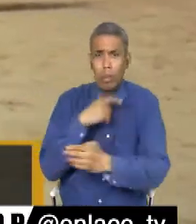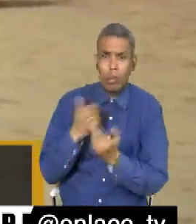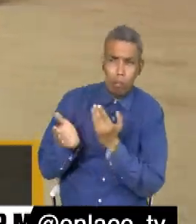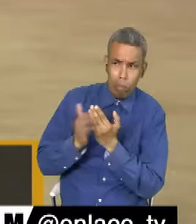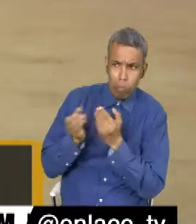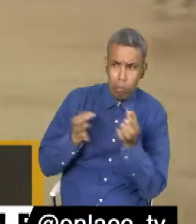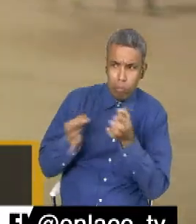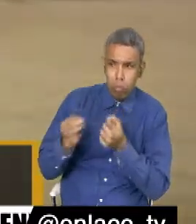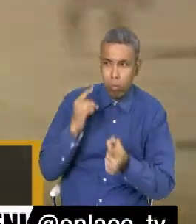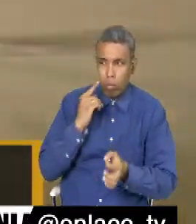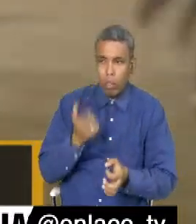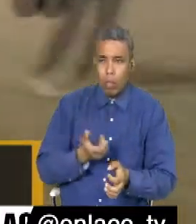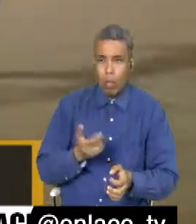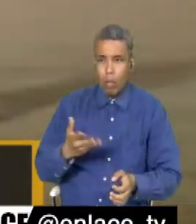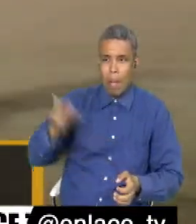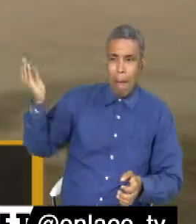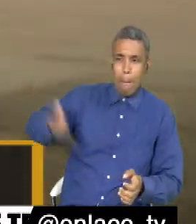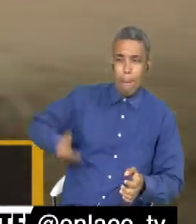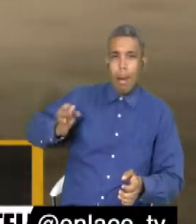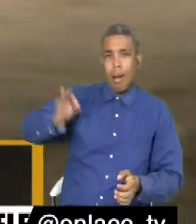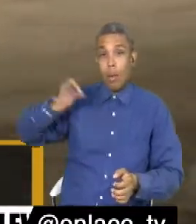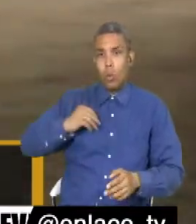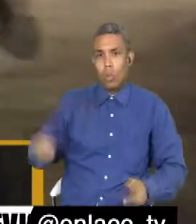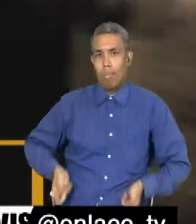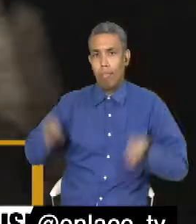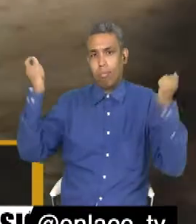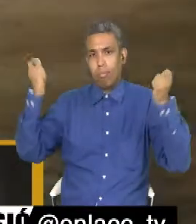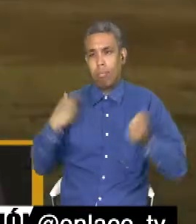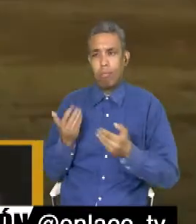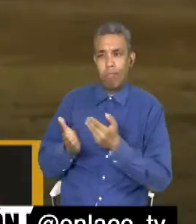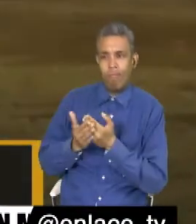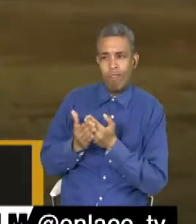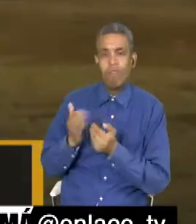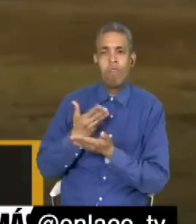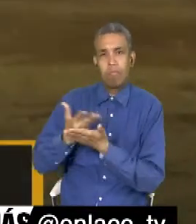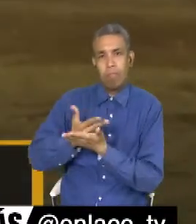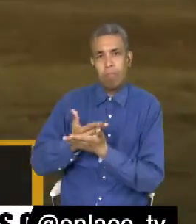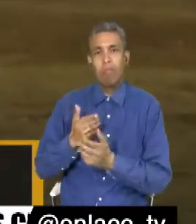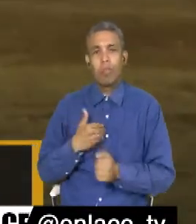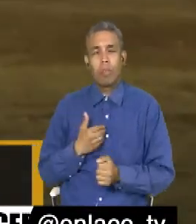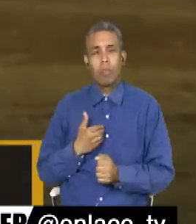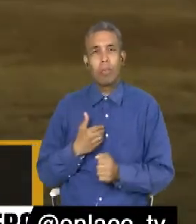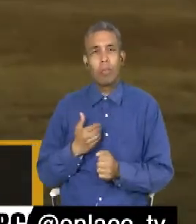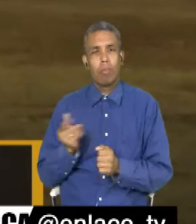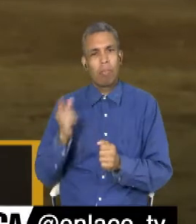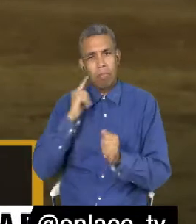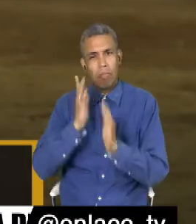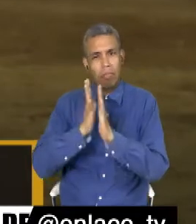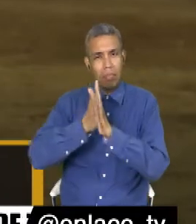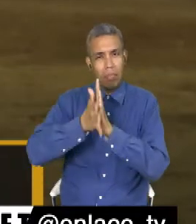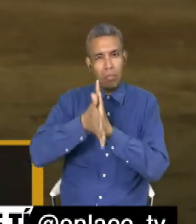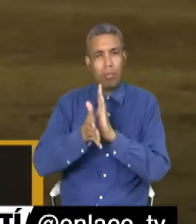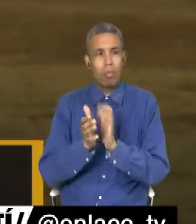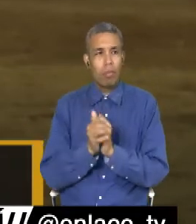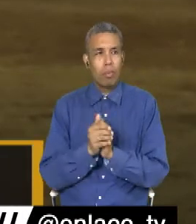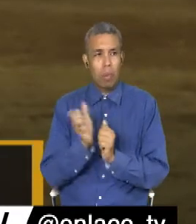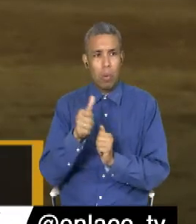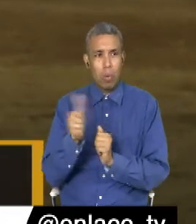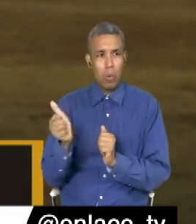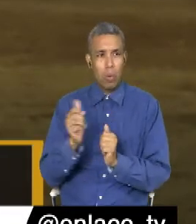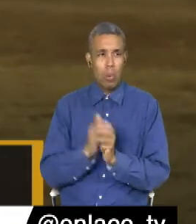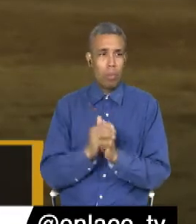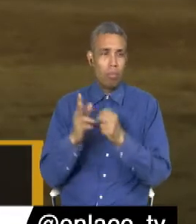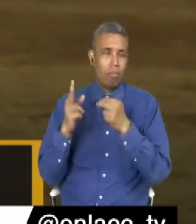Amigos, compañeros y jefes son los que participan de este campeonato que busca integrarlos. El objetivo realmente del trabajo, del torneo, es la integración que